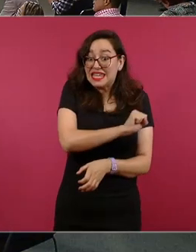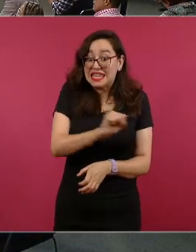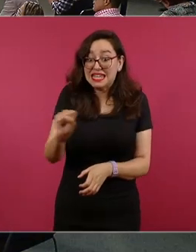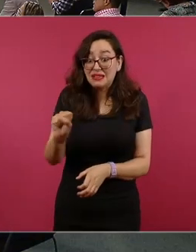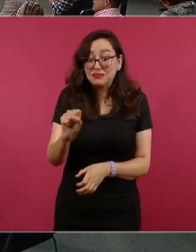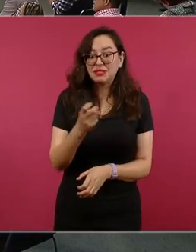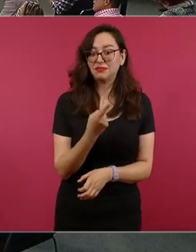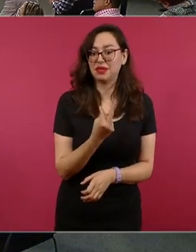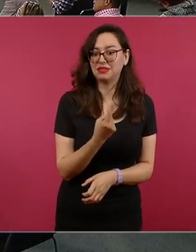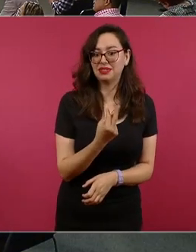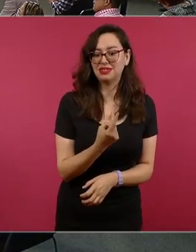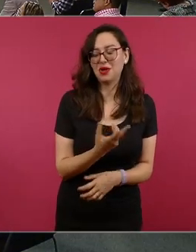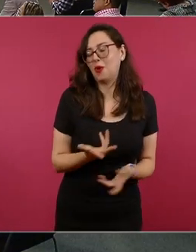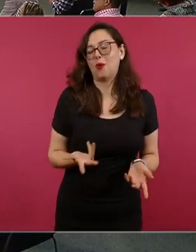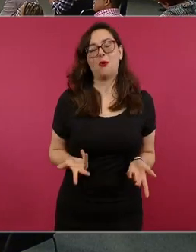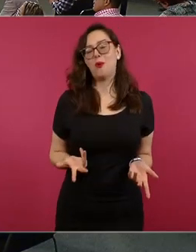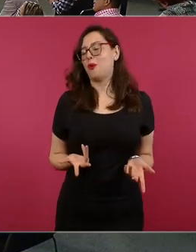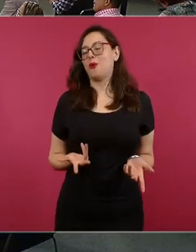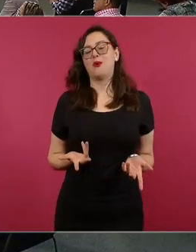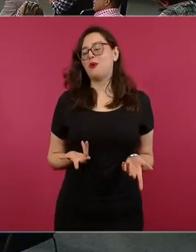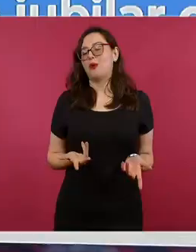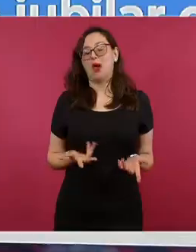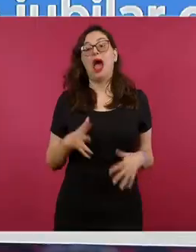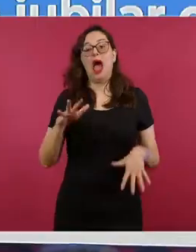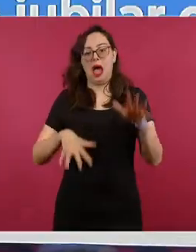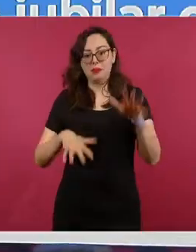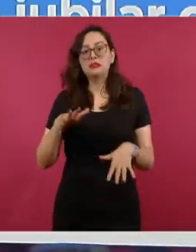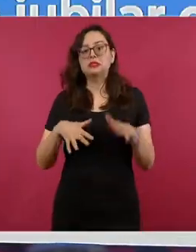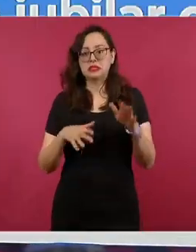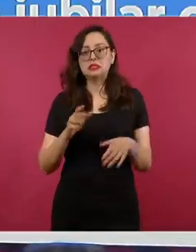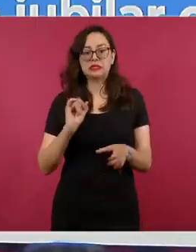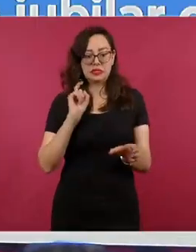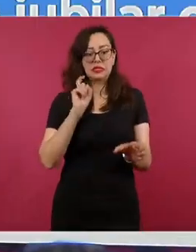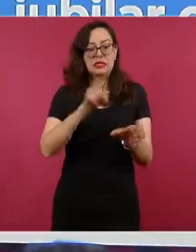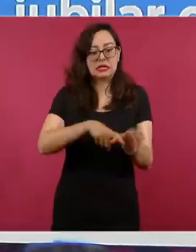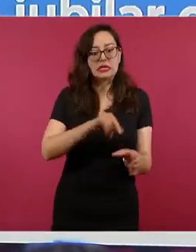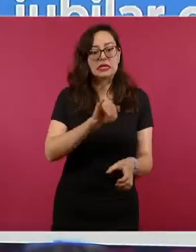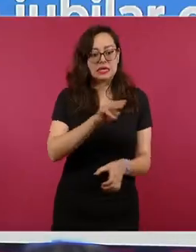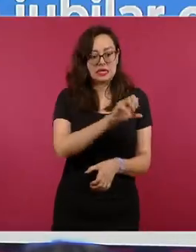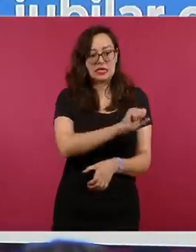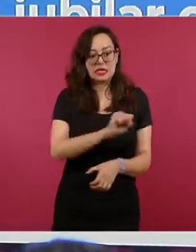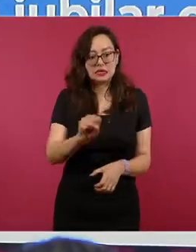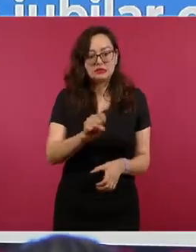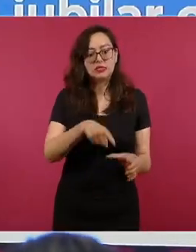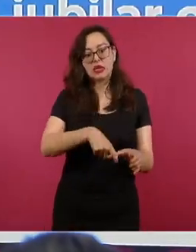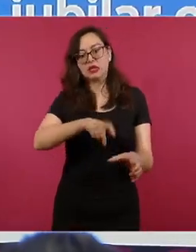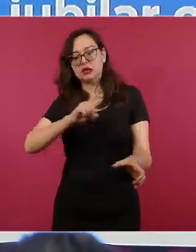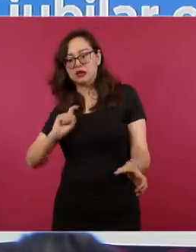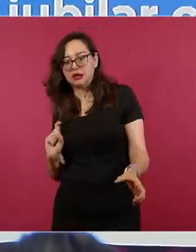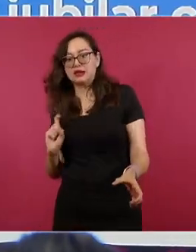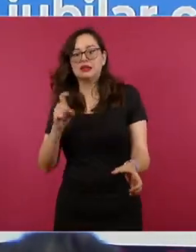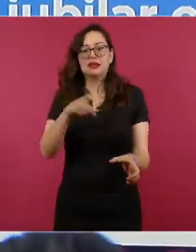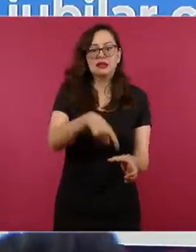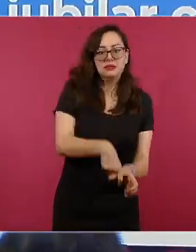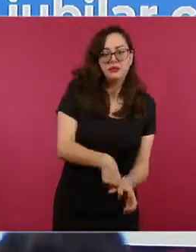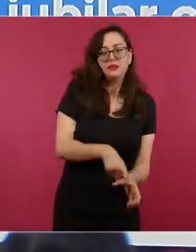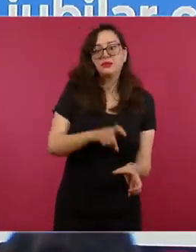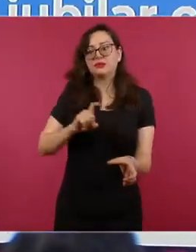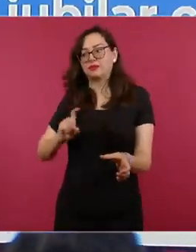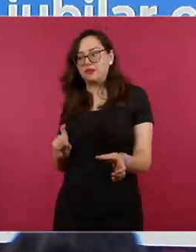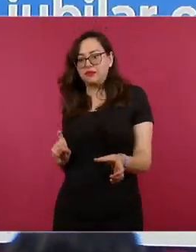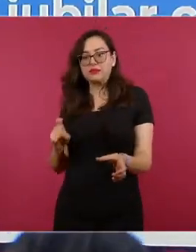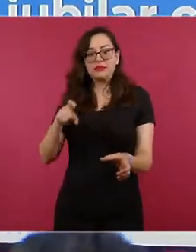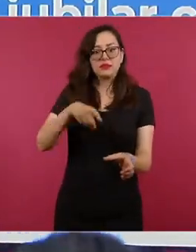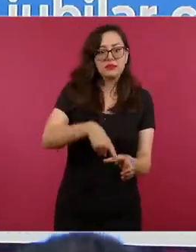trabajan mucho más, pero como sabemos, pues muchas veces trabajas y luego sales del mercado laboral formal y